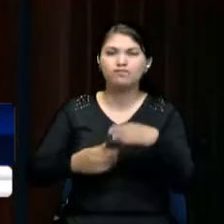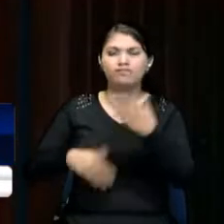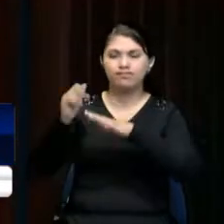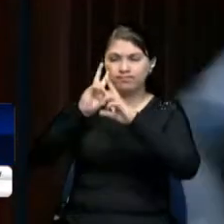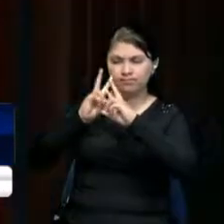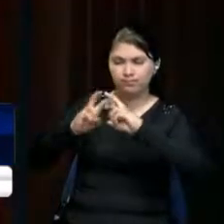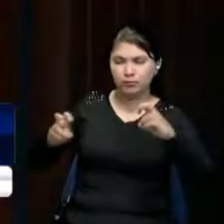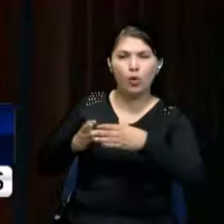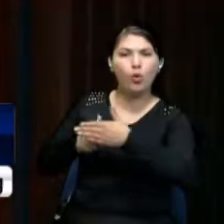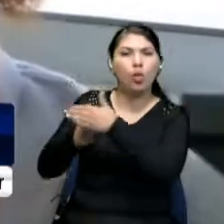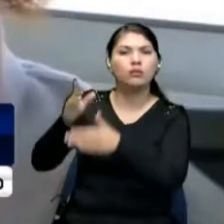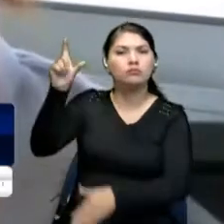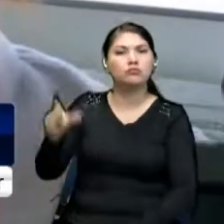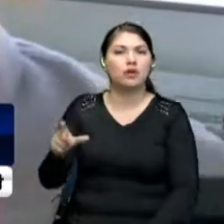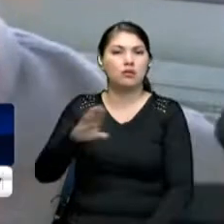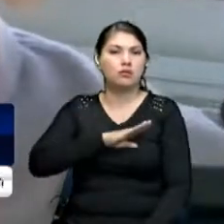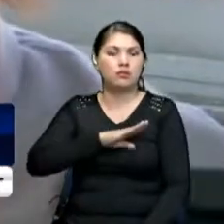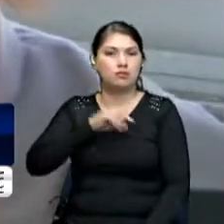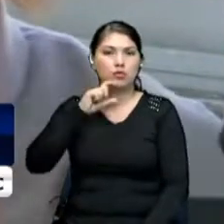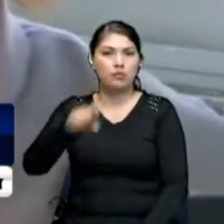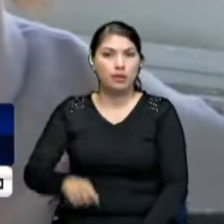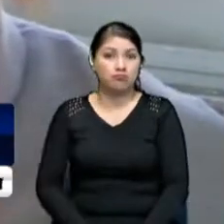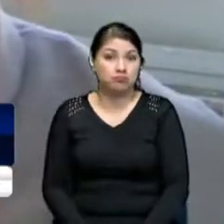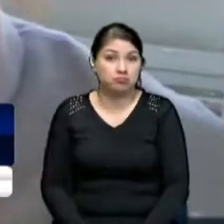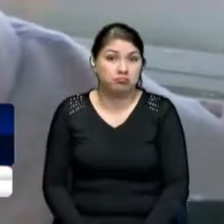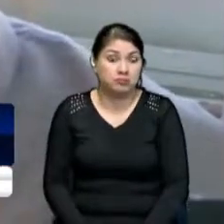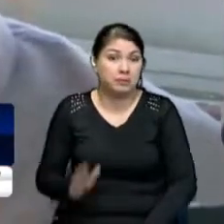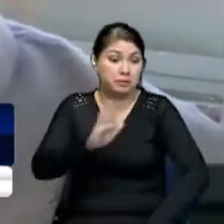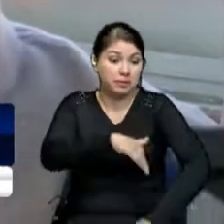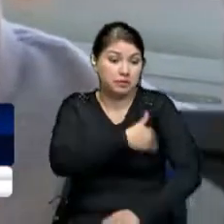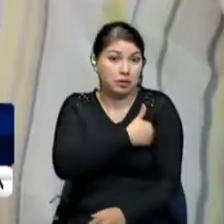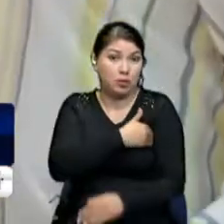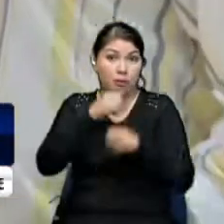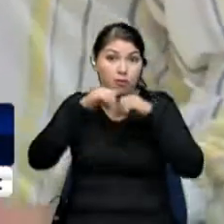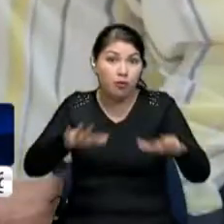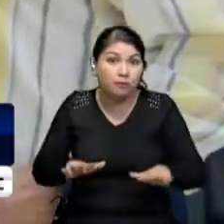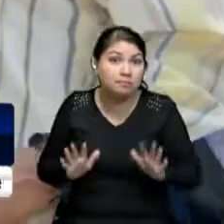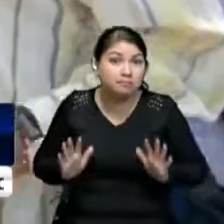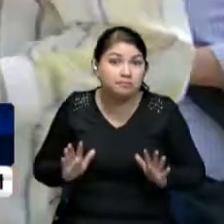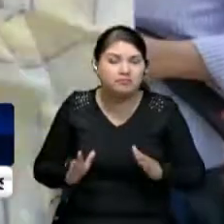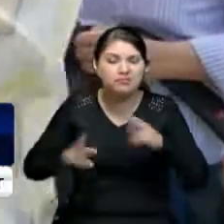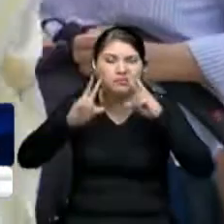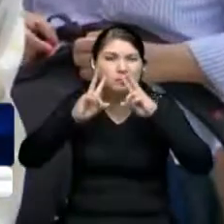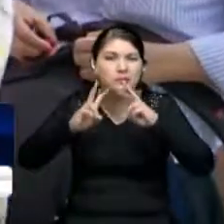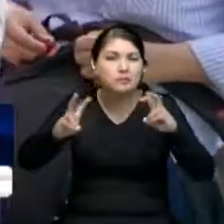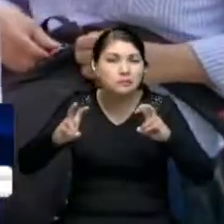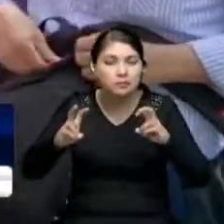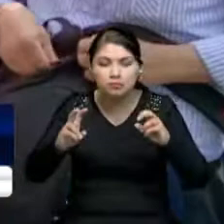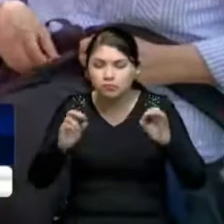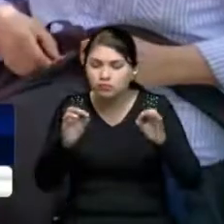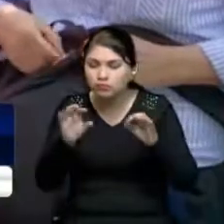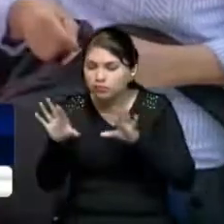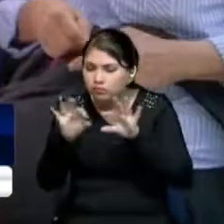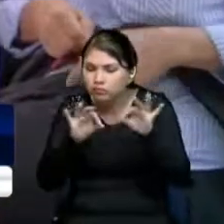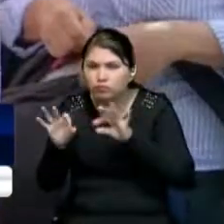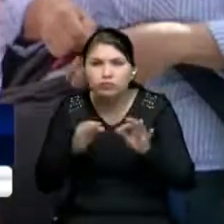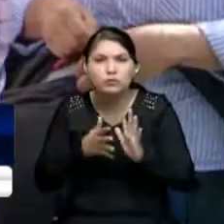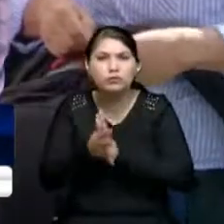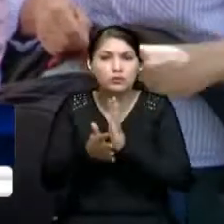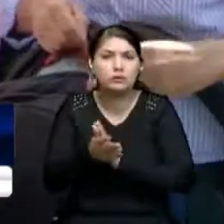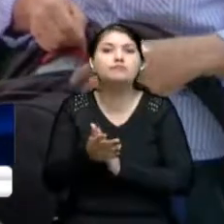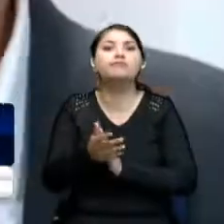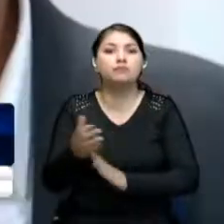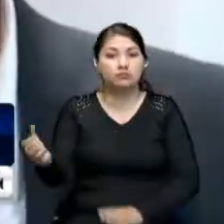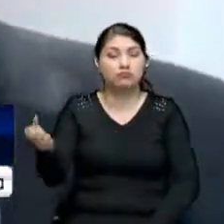contra el alcalde de bucaramanga según el ministerio público se trata de una investigación preliminar en la que también se